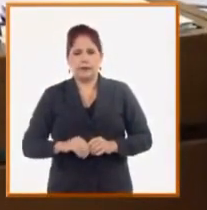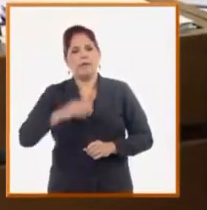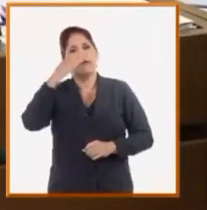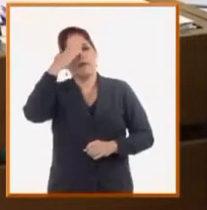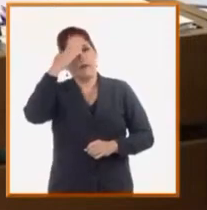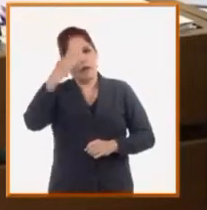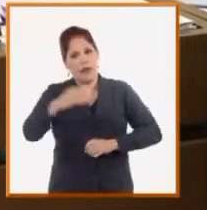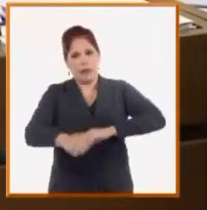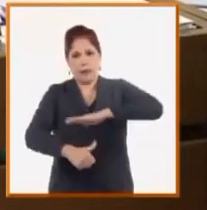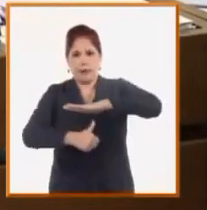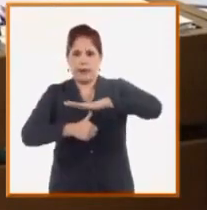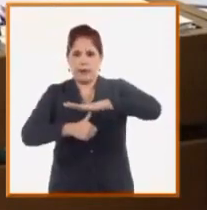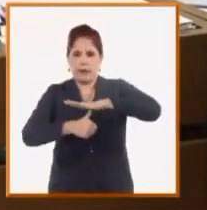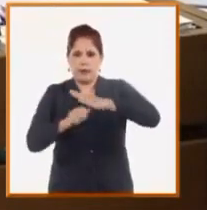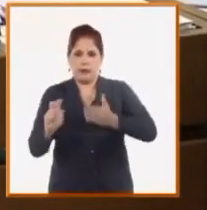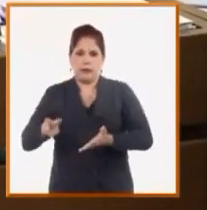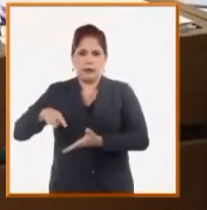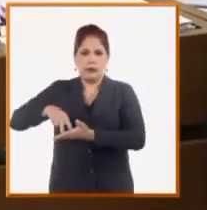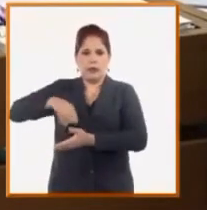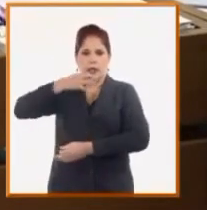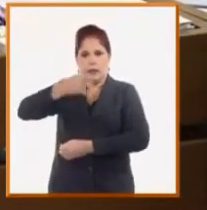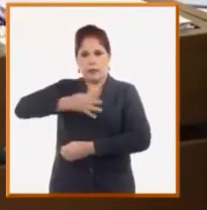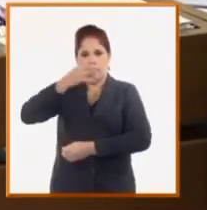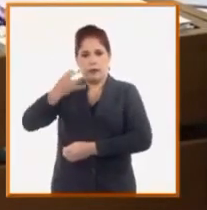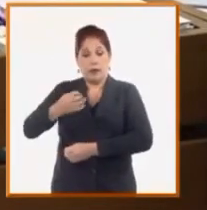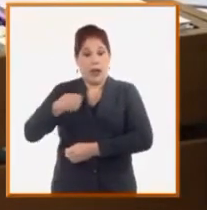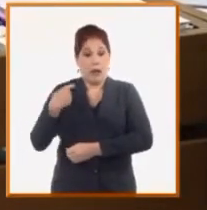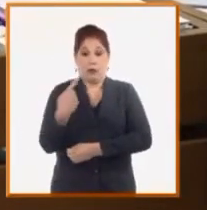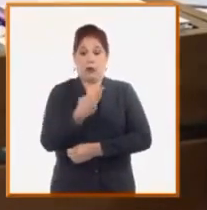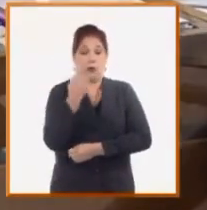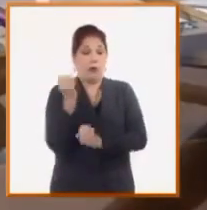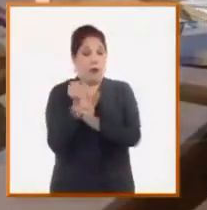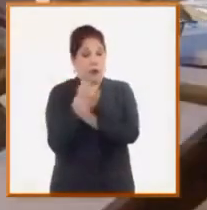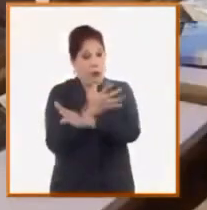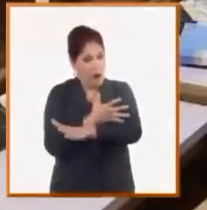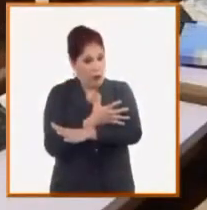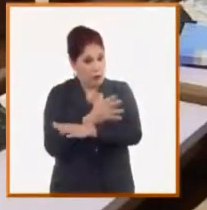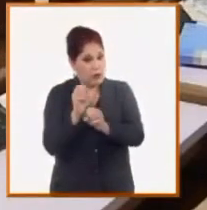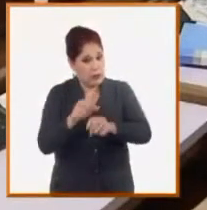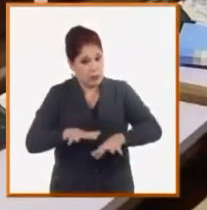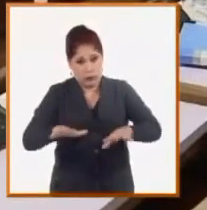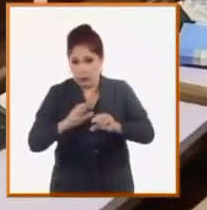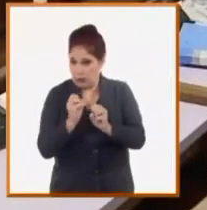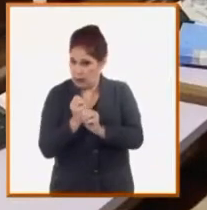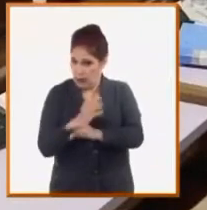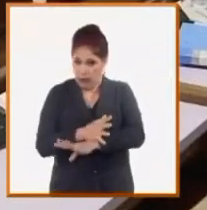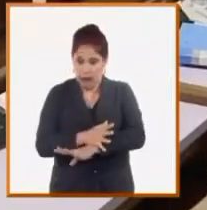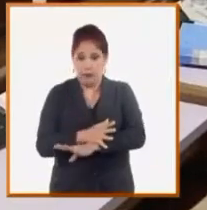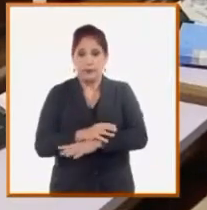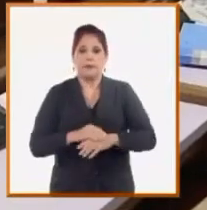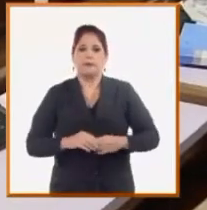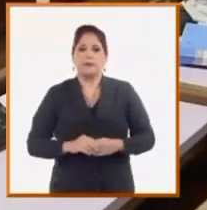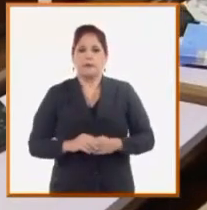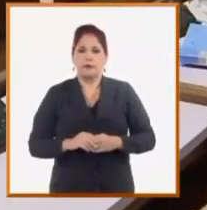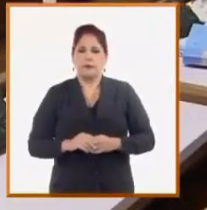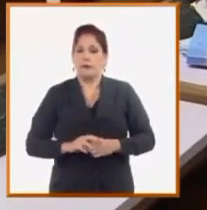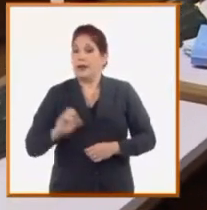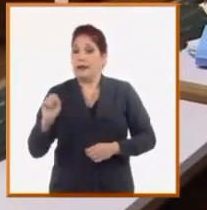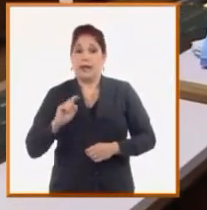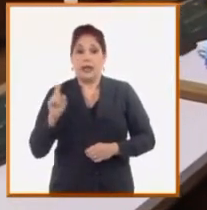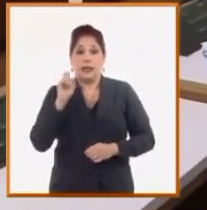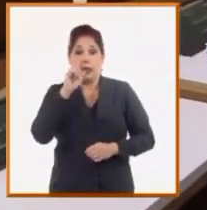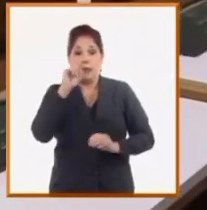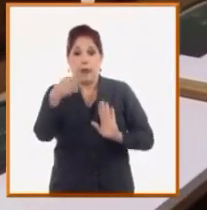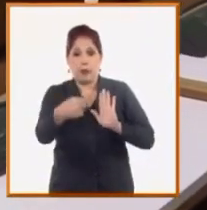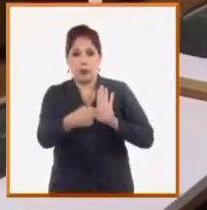Gracias, presidente, por sus siempre esclarecedoras palabras. Creo que con esto podemos darle terminación al